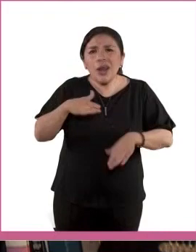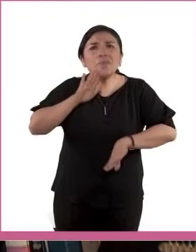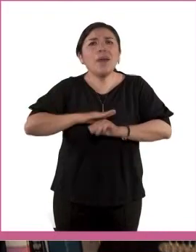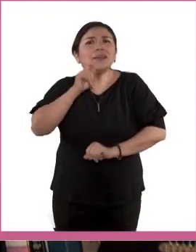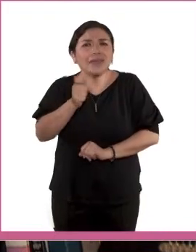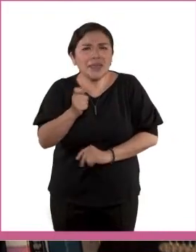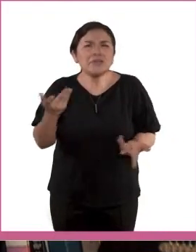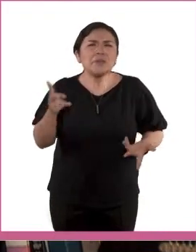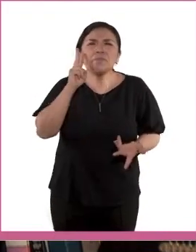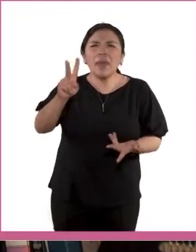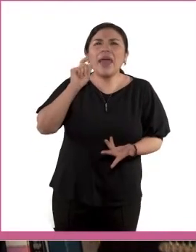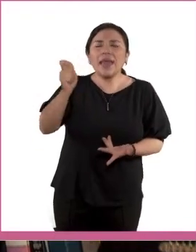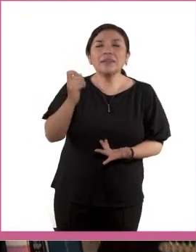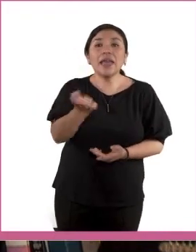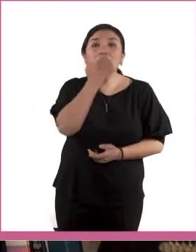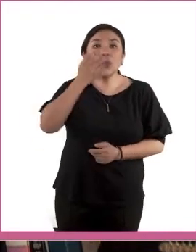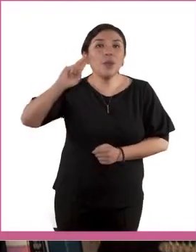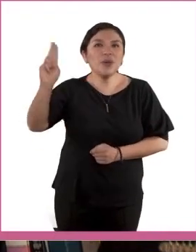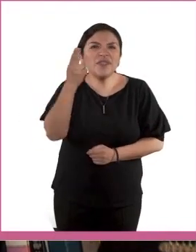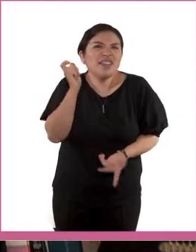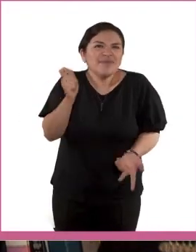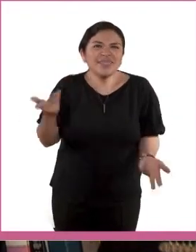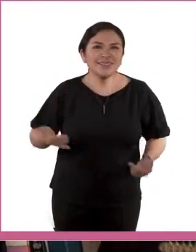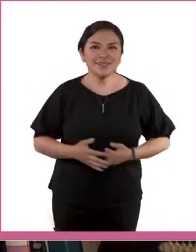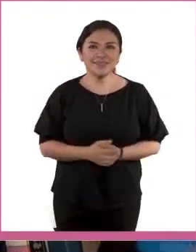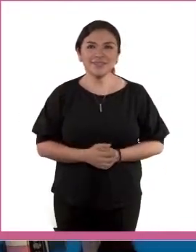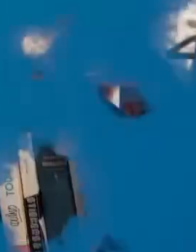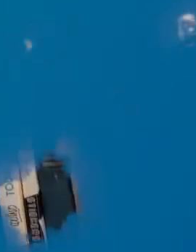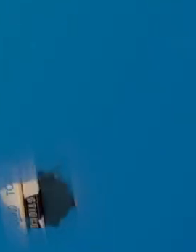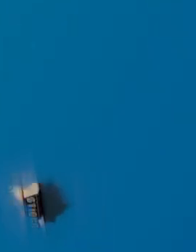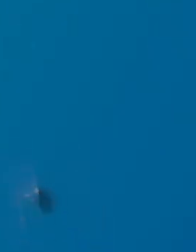¿y ahora qué? Vamos a ver qué onda con la educación superior.